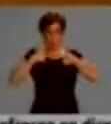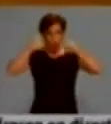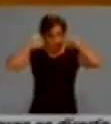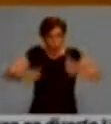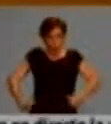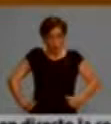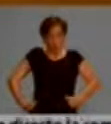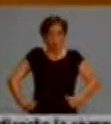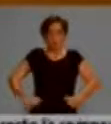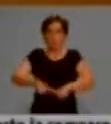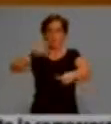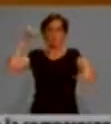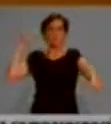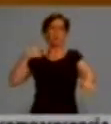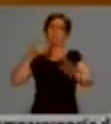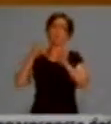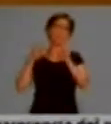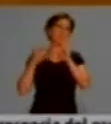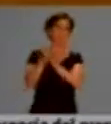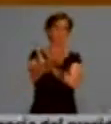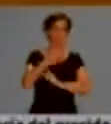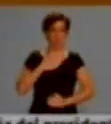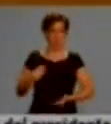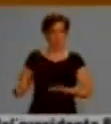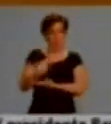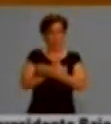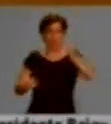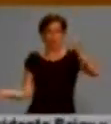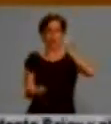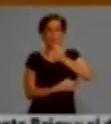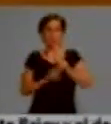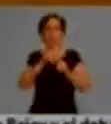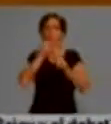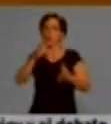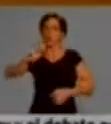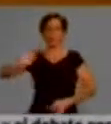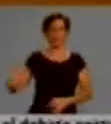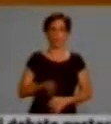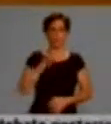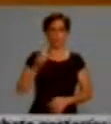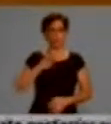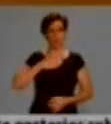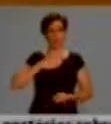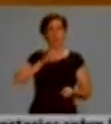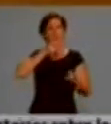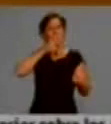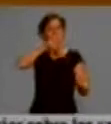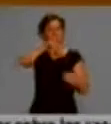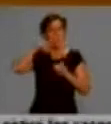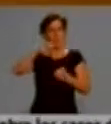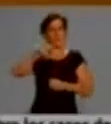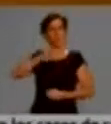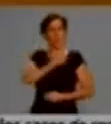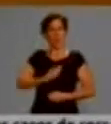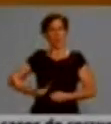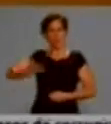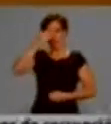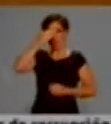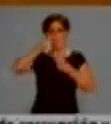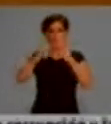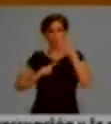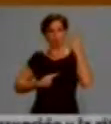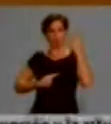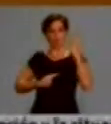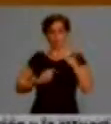les aseguro que siempre he declarado todos mis ingresos. Mis declaraciones de la renta y de patrimonio de los últimos